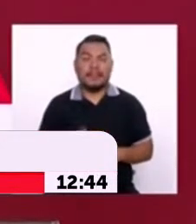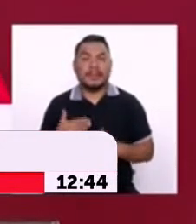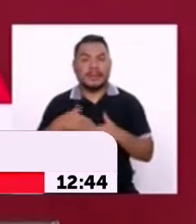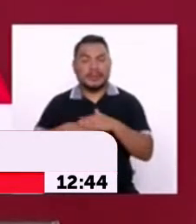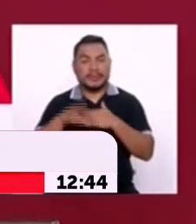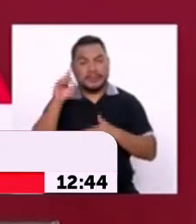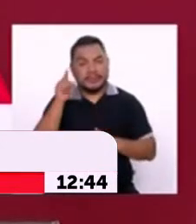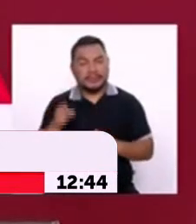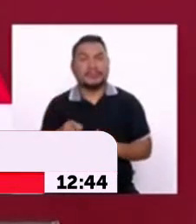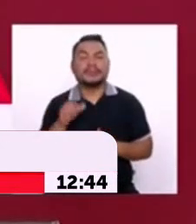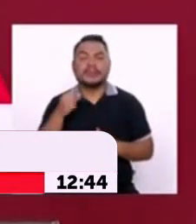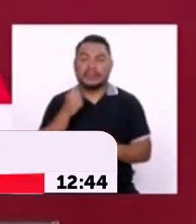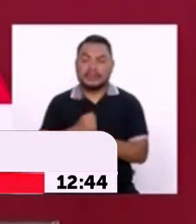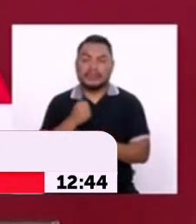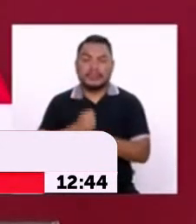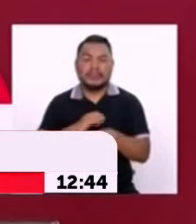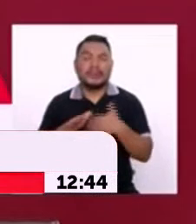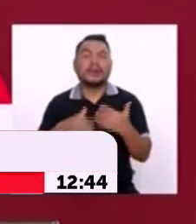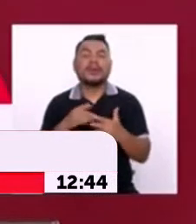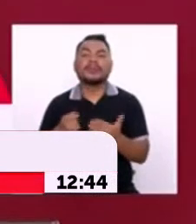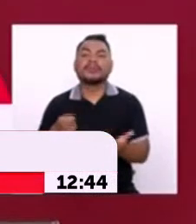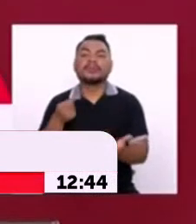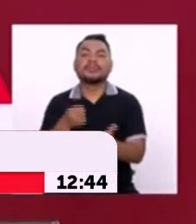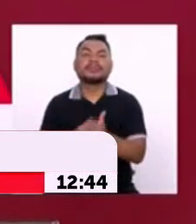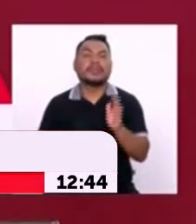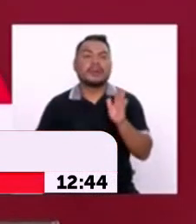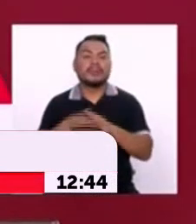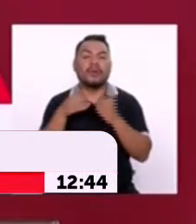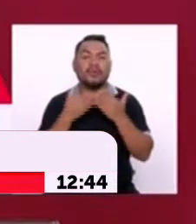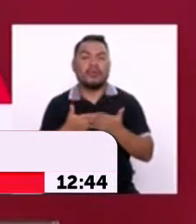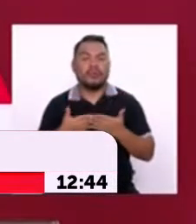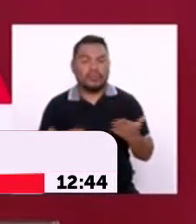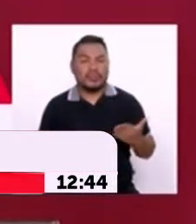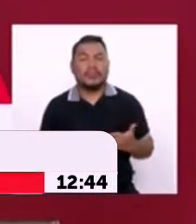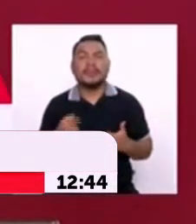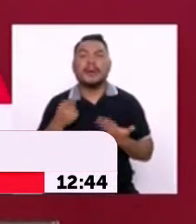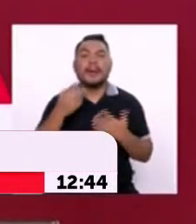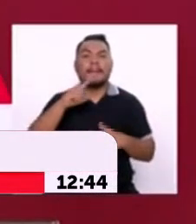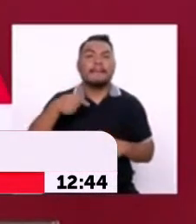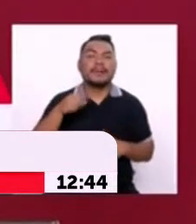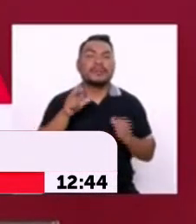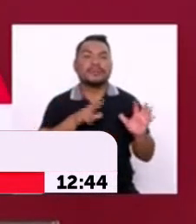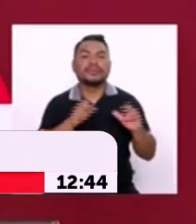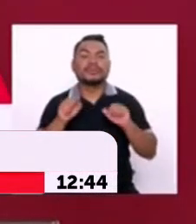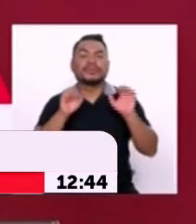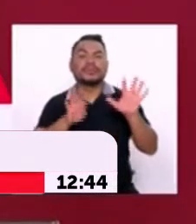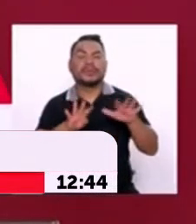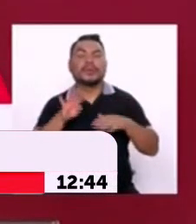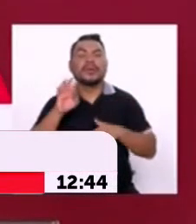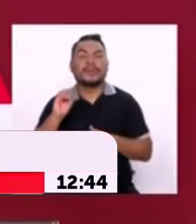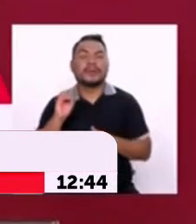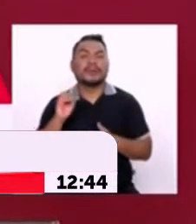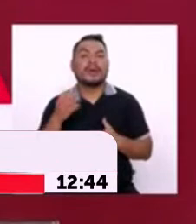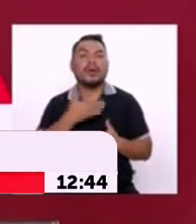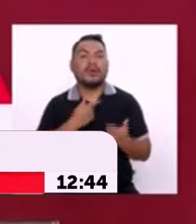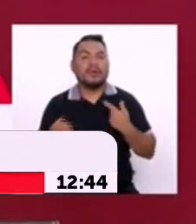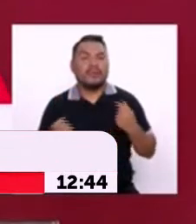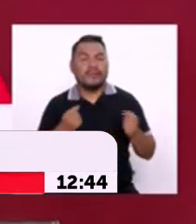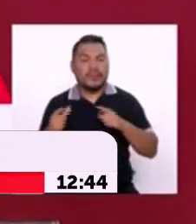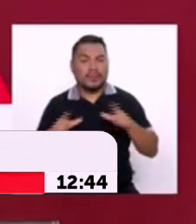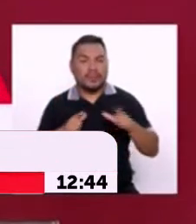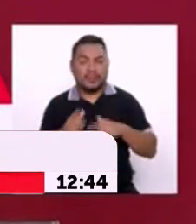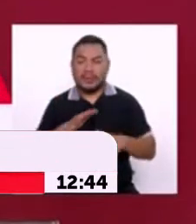Ministerio de Interior. Se gestionó la asignación de mayores recursos para 1.890 gobiernos